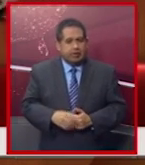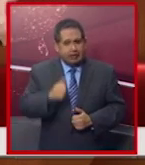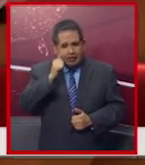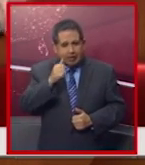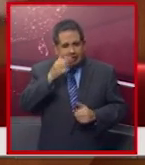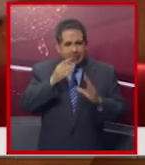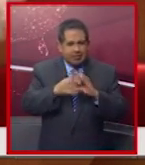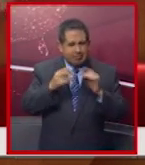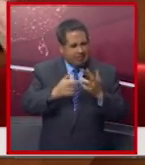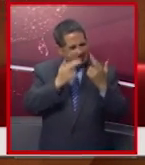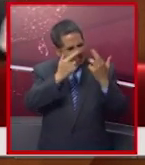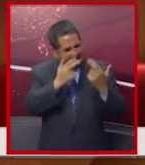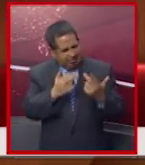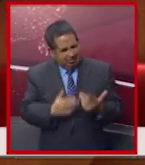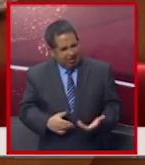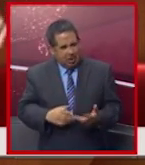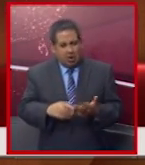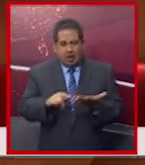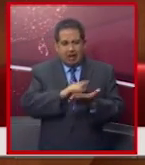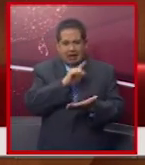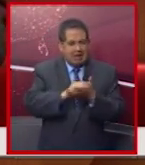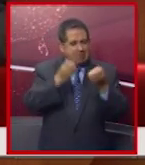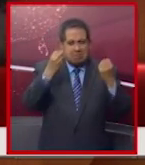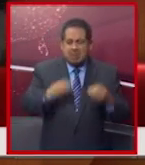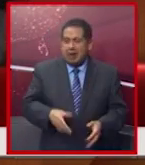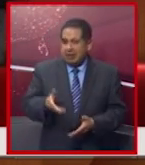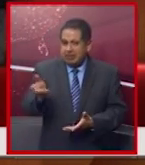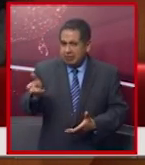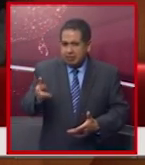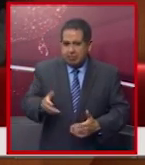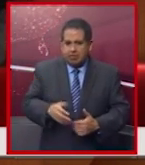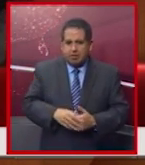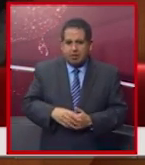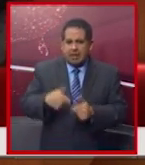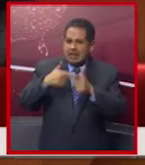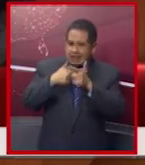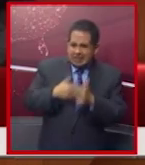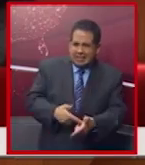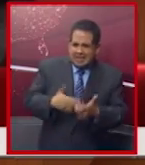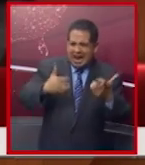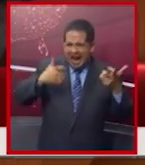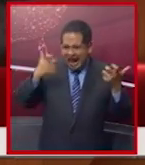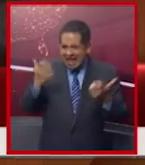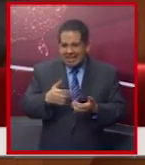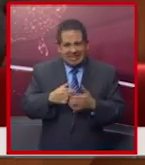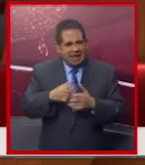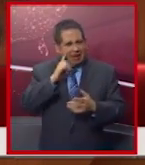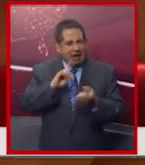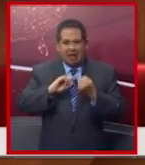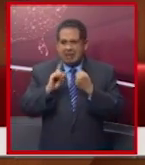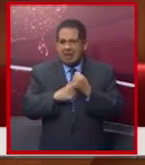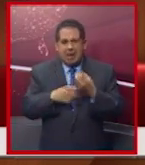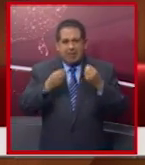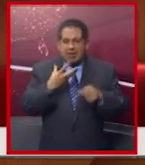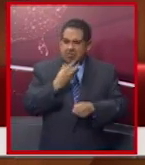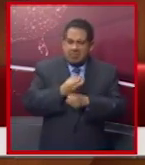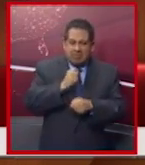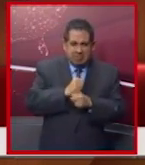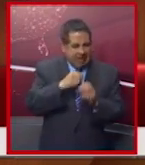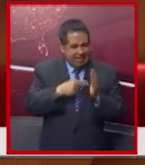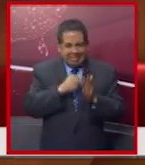Sigamos deteriorando la estructura jurídica de este país. Sigan entrando por la trastienda en lugar de reformar